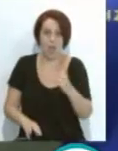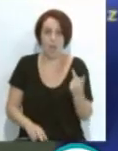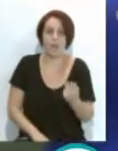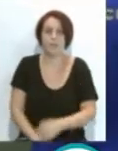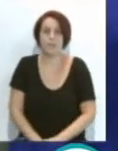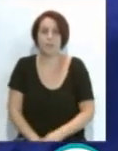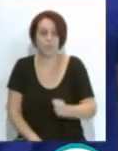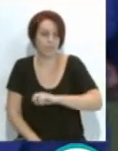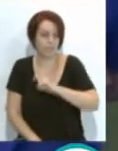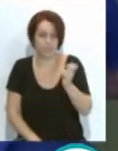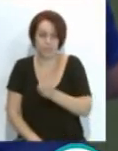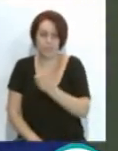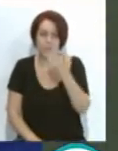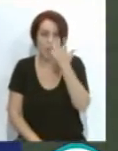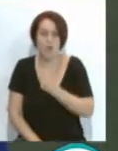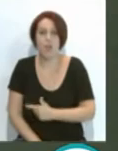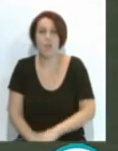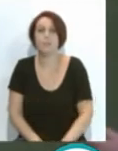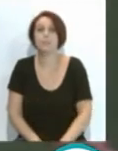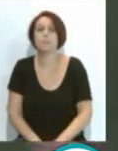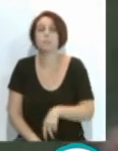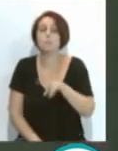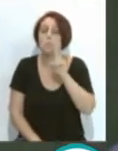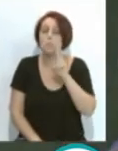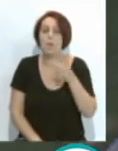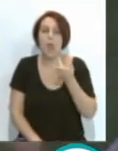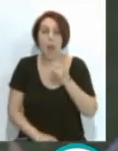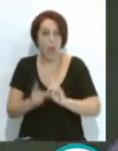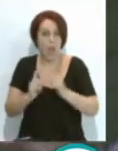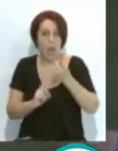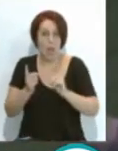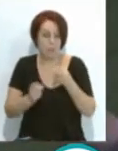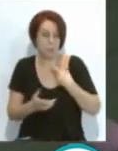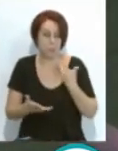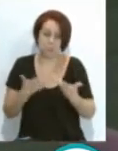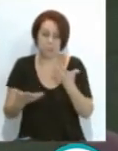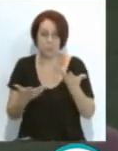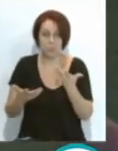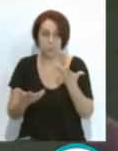diversidad de colores, y veíamos que estaba charlando muy animadamente